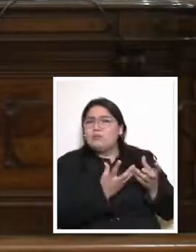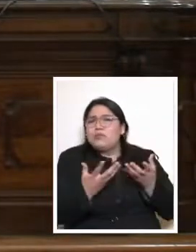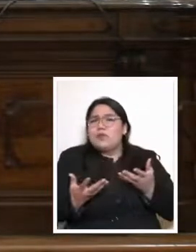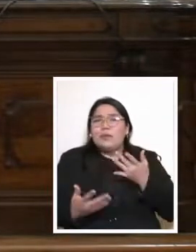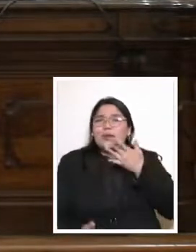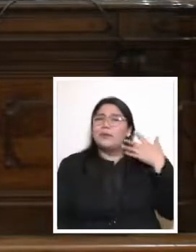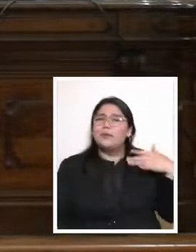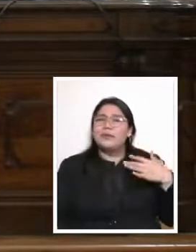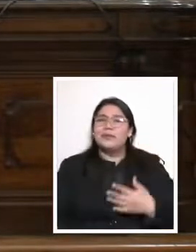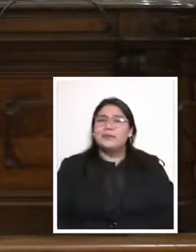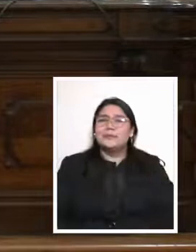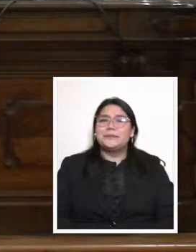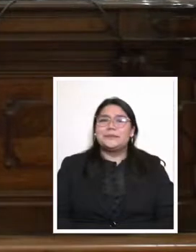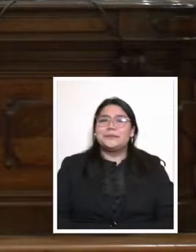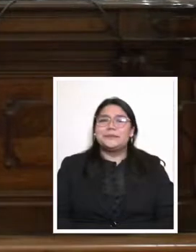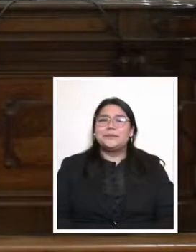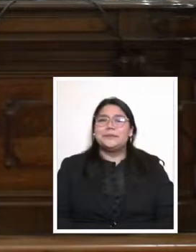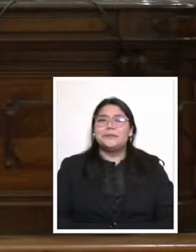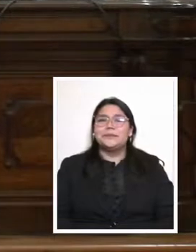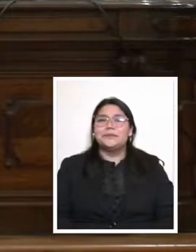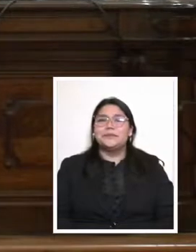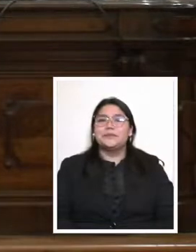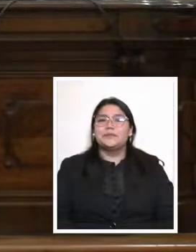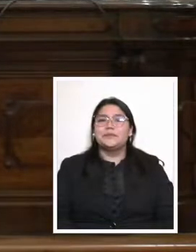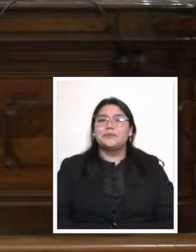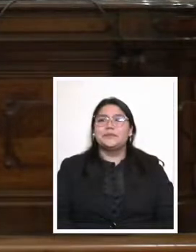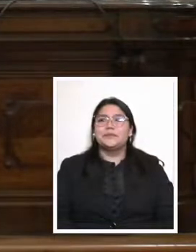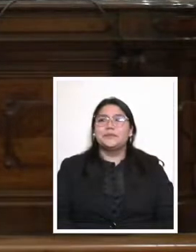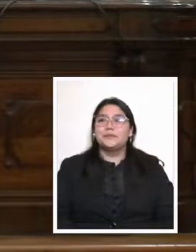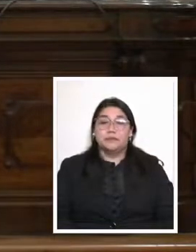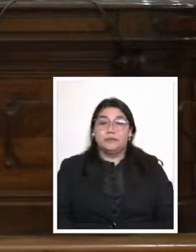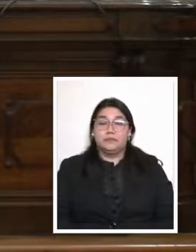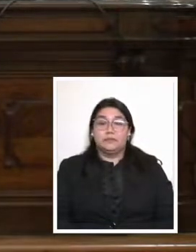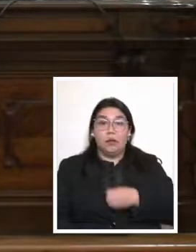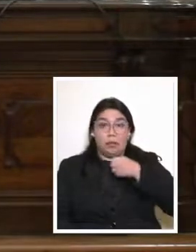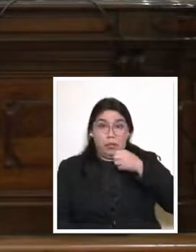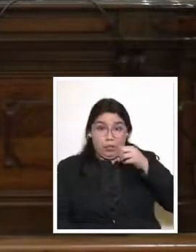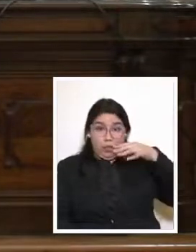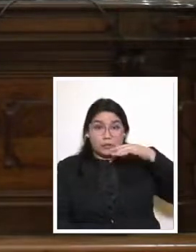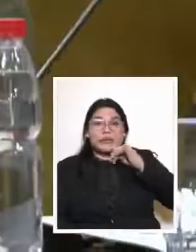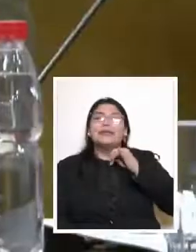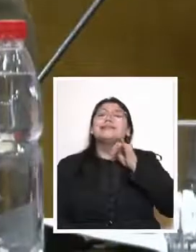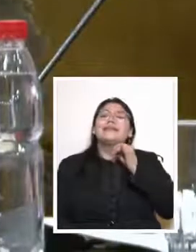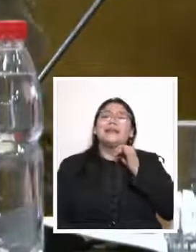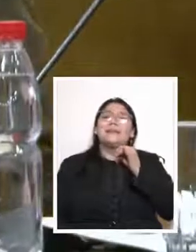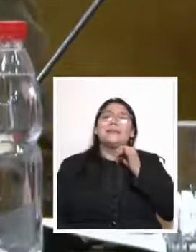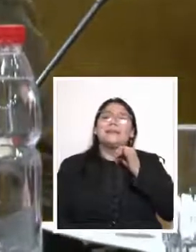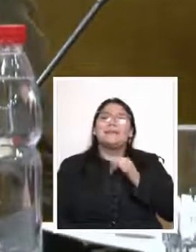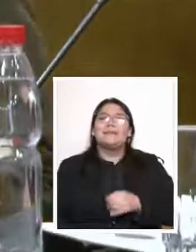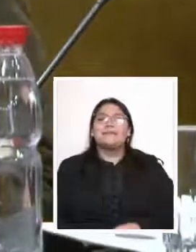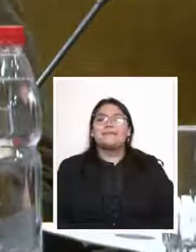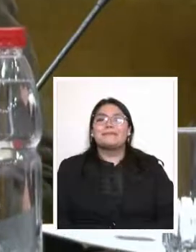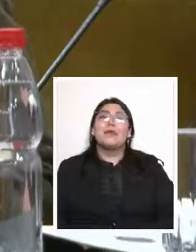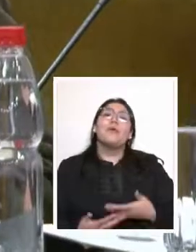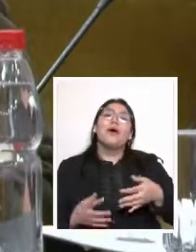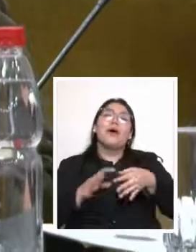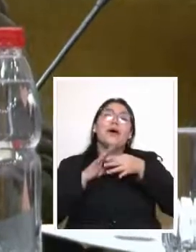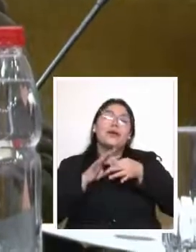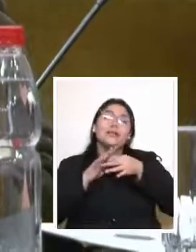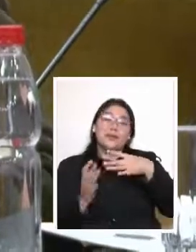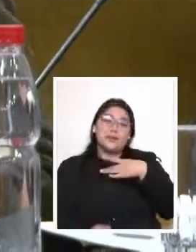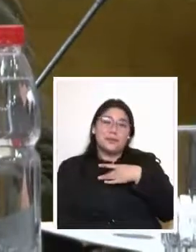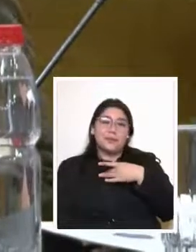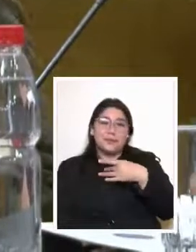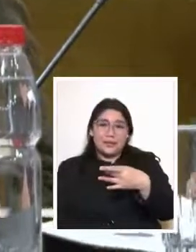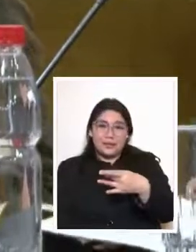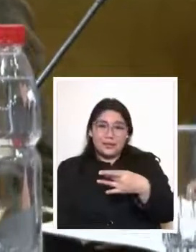¿Ahí prendió? Ahí está, sí, prendido. Ahí estamos. Sí, no, muchas gracias por la invitación.